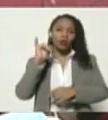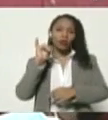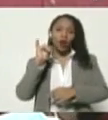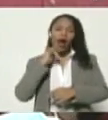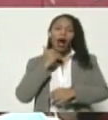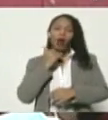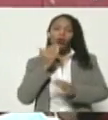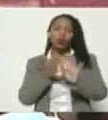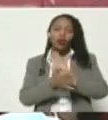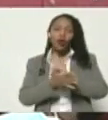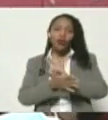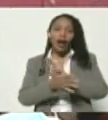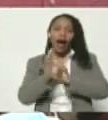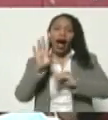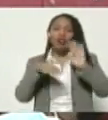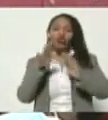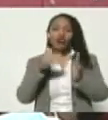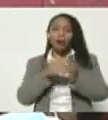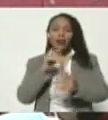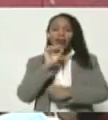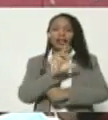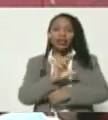reporte. Son